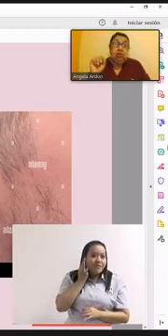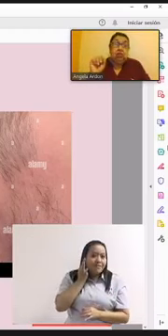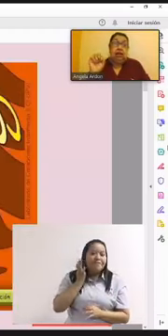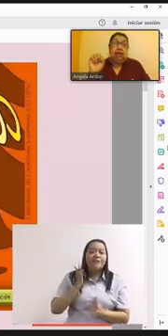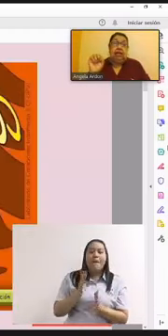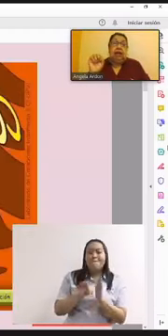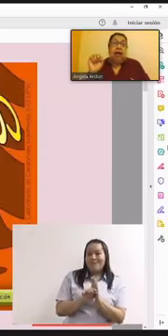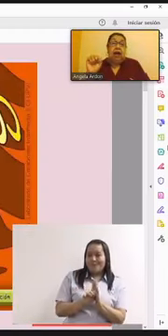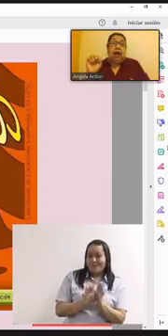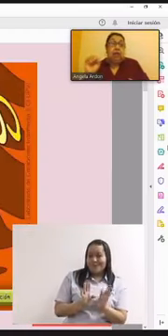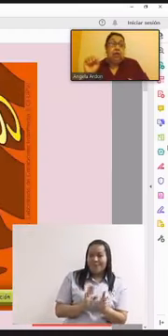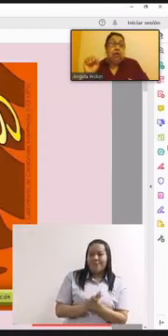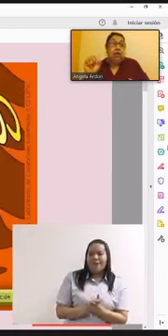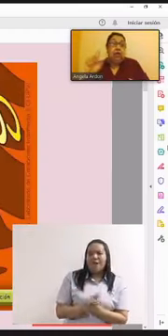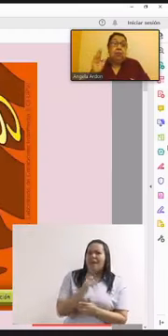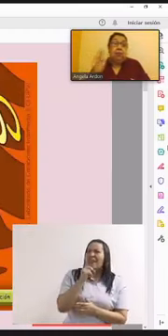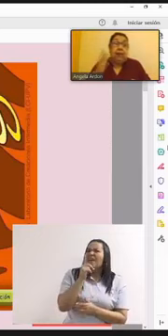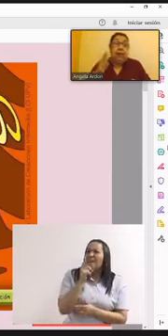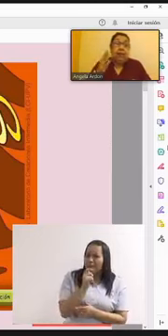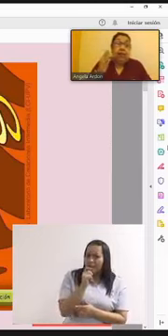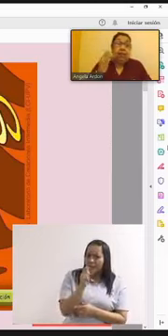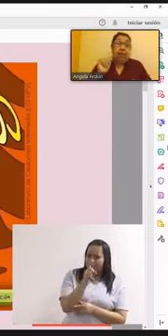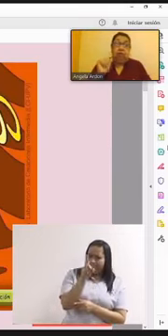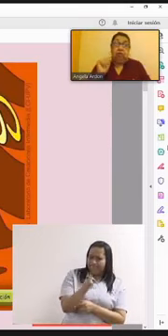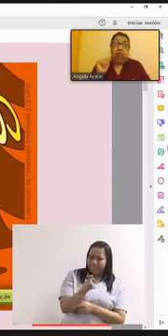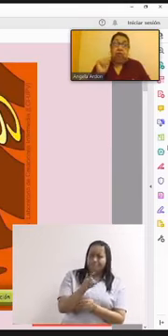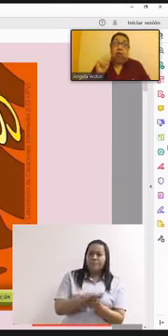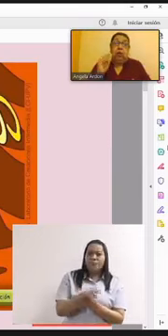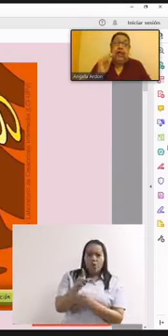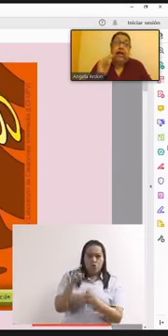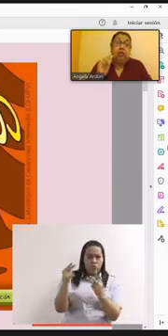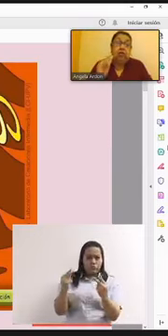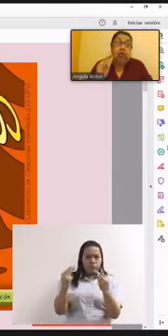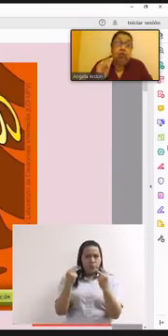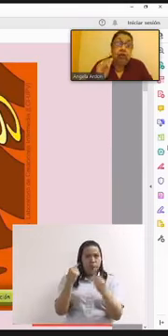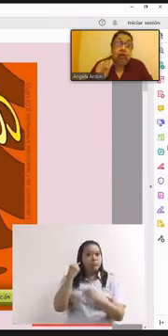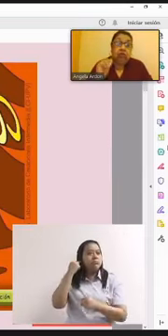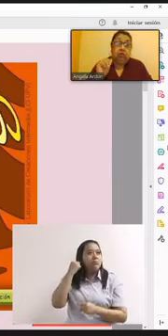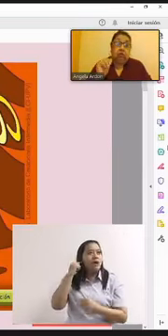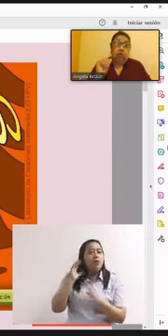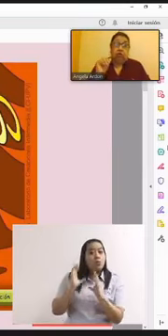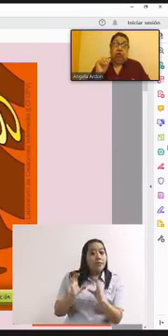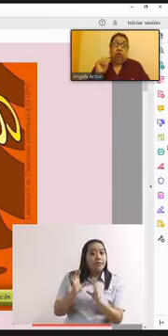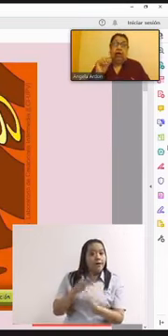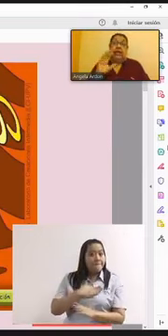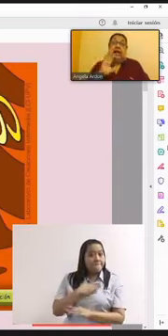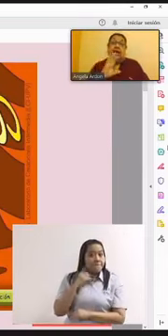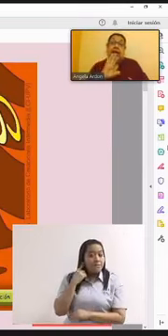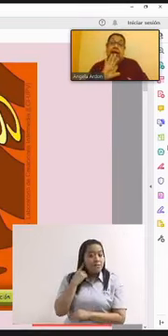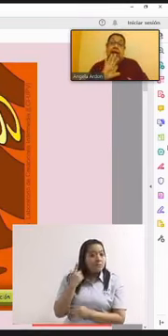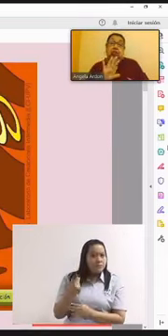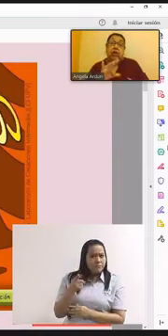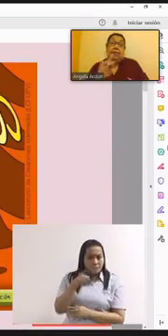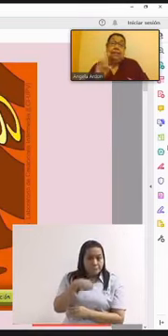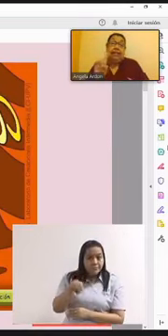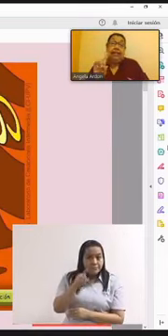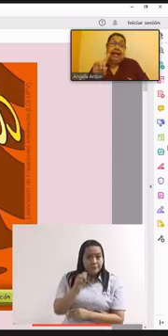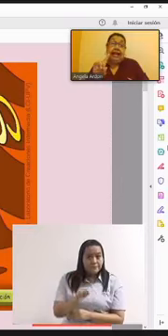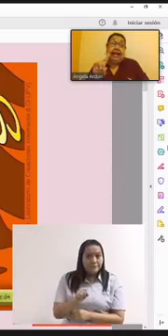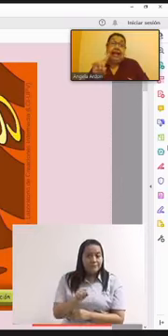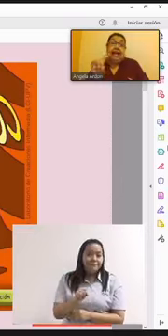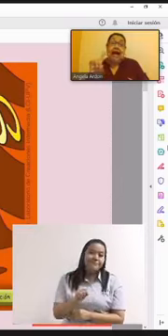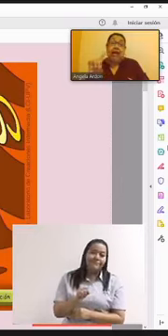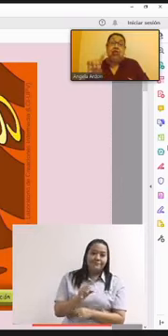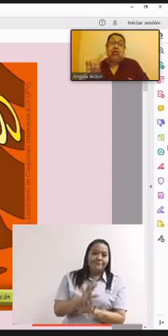¿quién de ustedes ha podido ver eso? Cuidar tus oídos, ya que esos son las